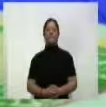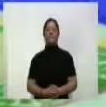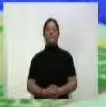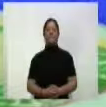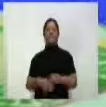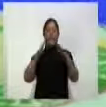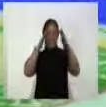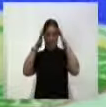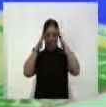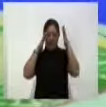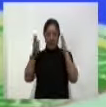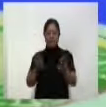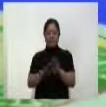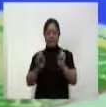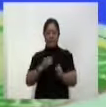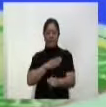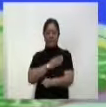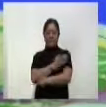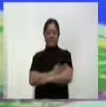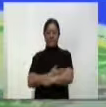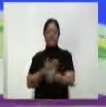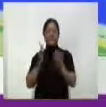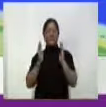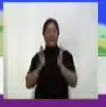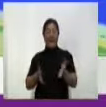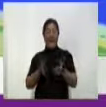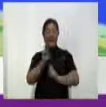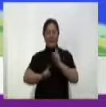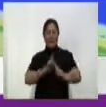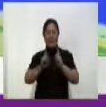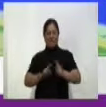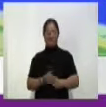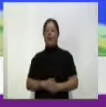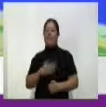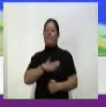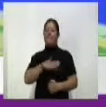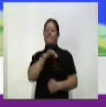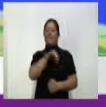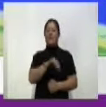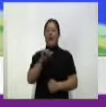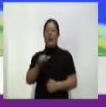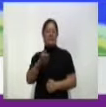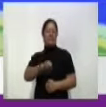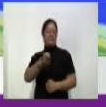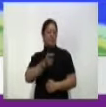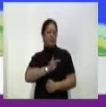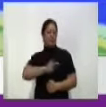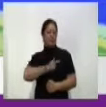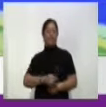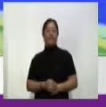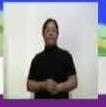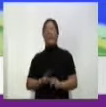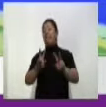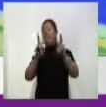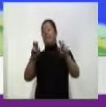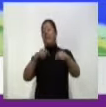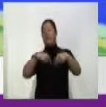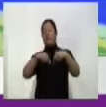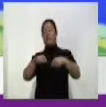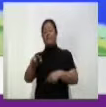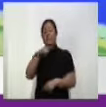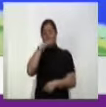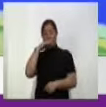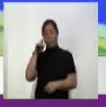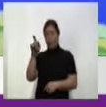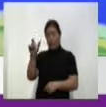Señores, ¿cómo están? Muy buenas tardes, ya estamos en el bloque deportivo. Manuel Águila les saluda con mucho gusto. Hablemos de fútbol porque el chileno Arturo